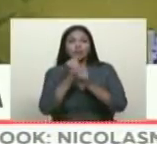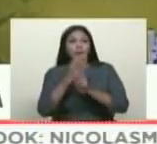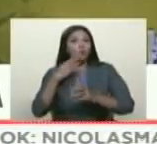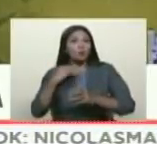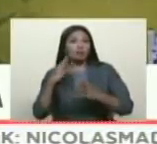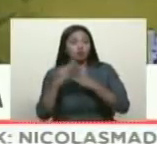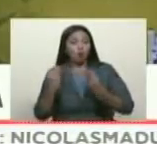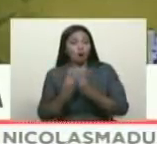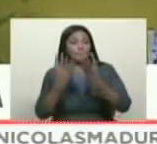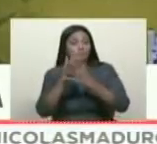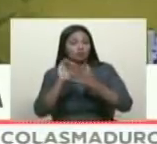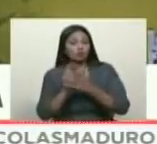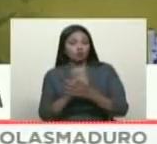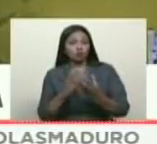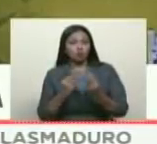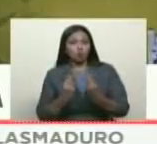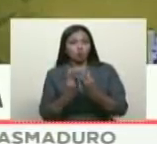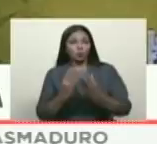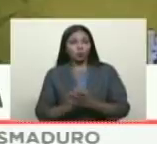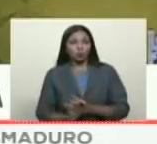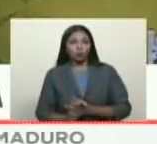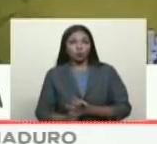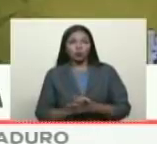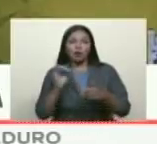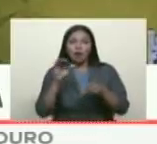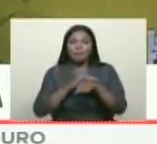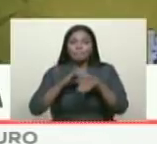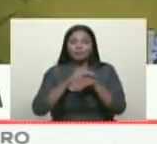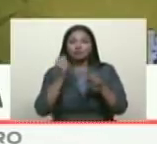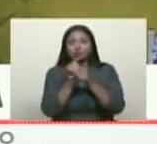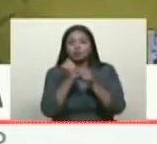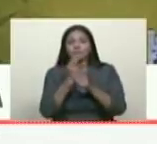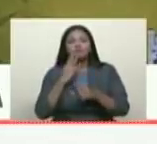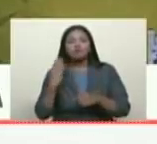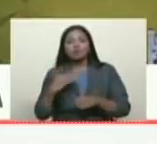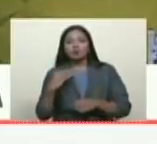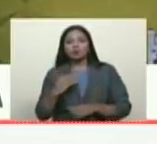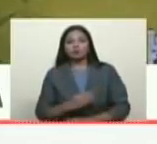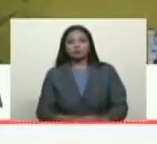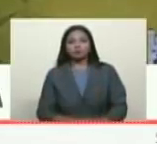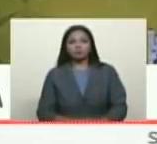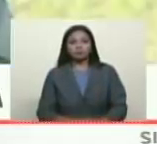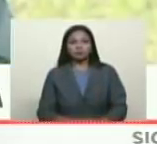compañero. La gran misión Chamba Juvenil.